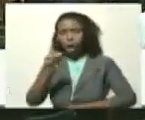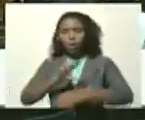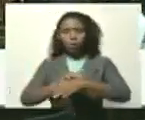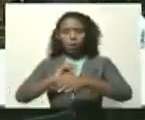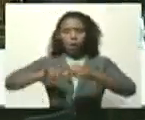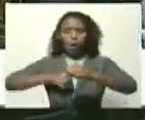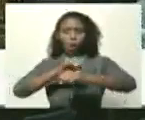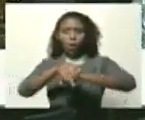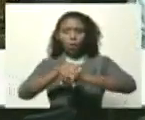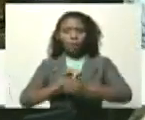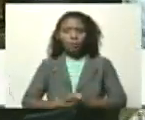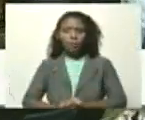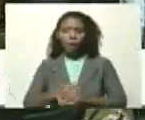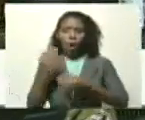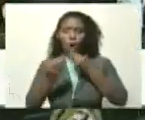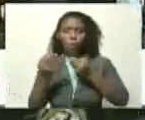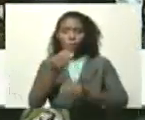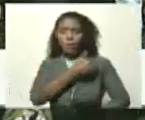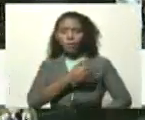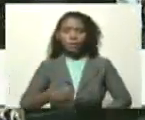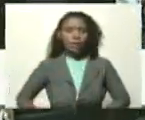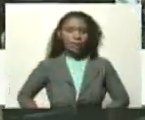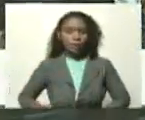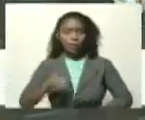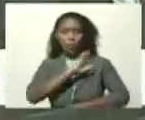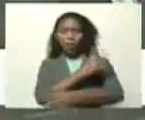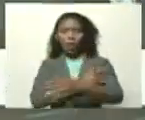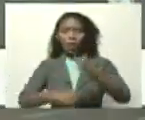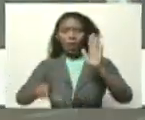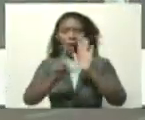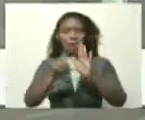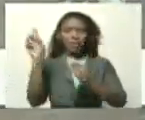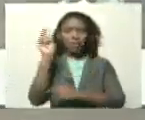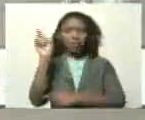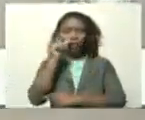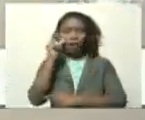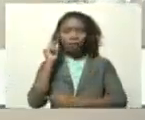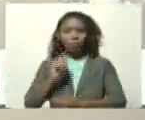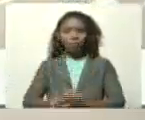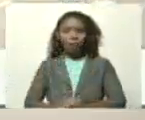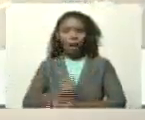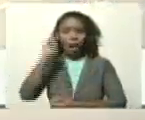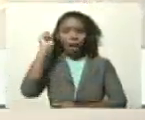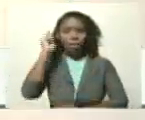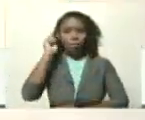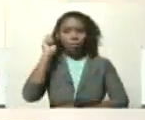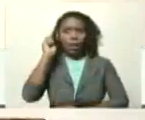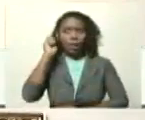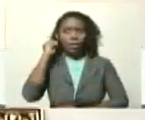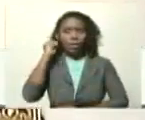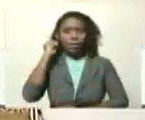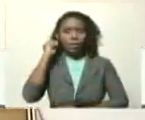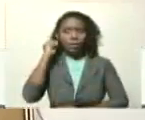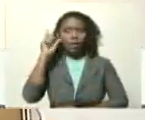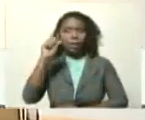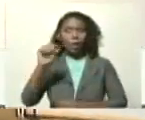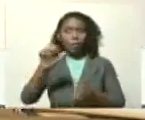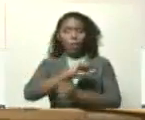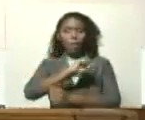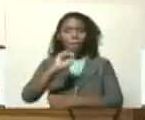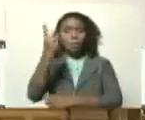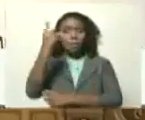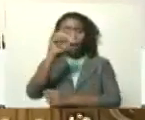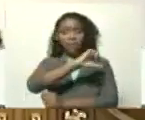Jorge Rodríguez como presidente del Poder Legislativo venezolano, la diputada Iris Varela también como